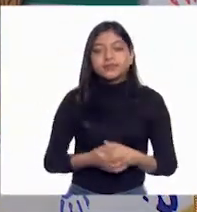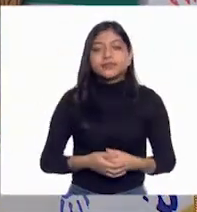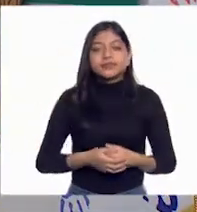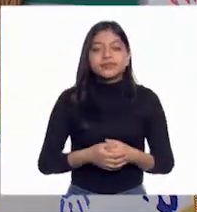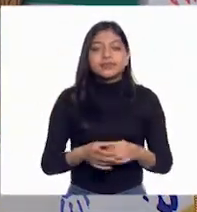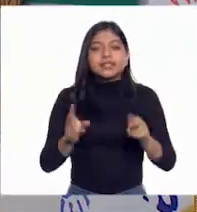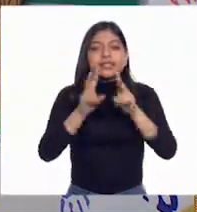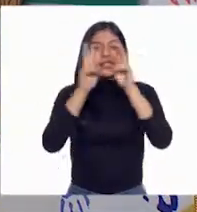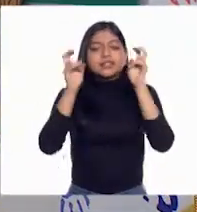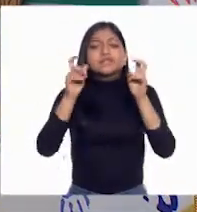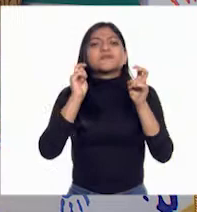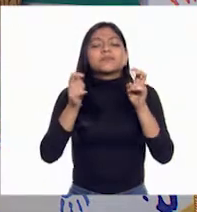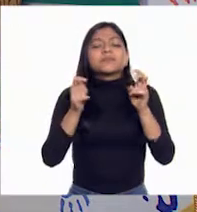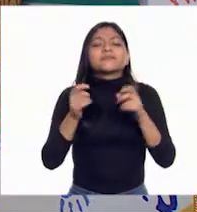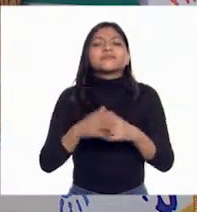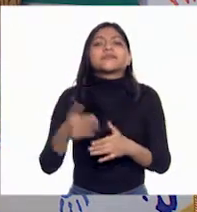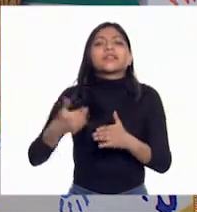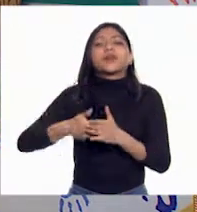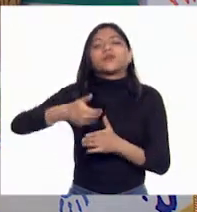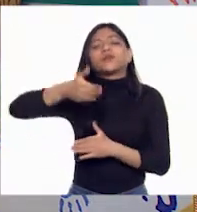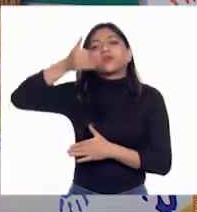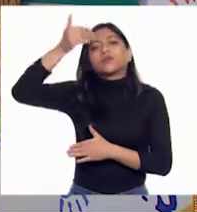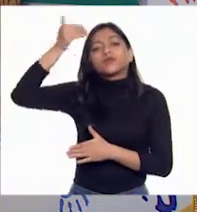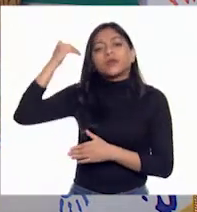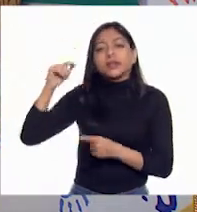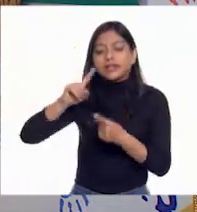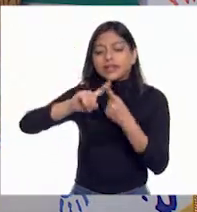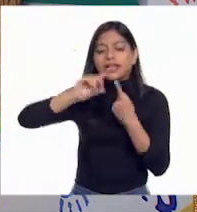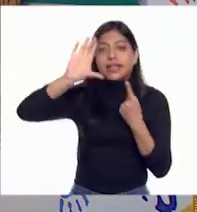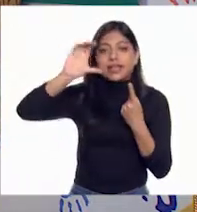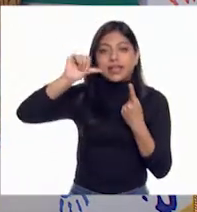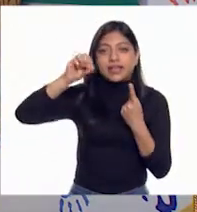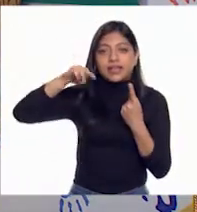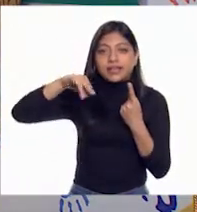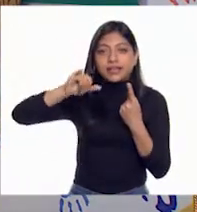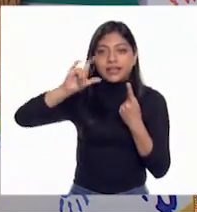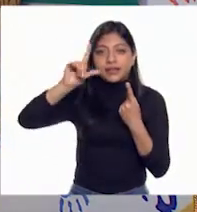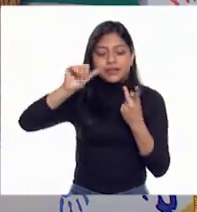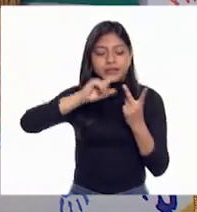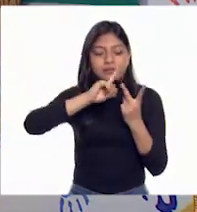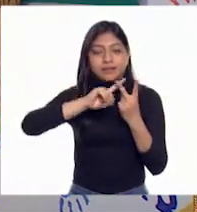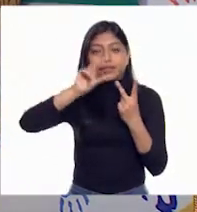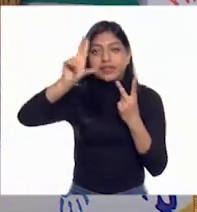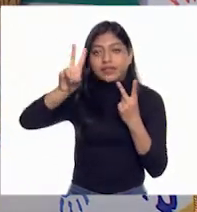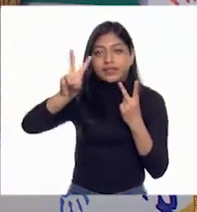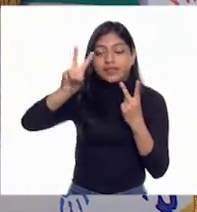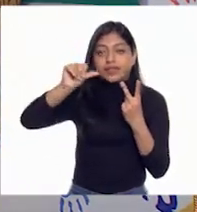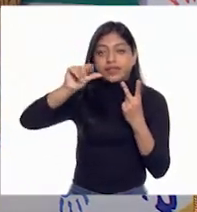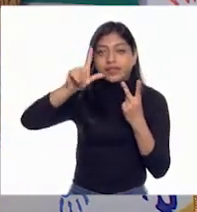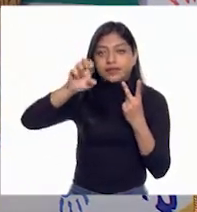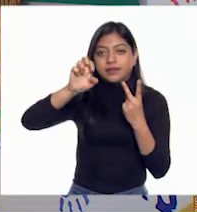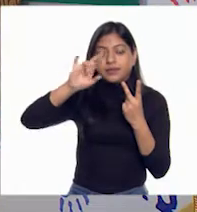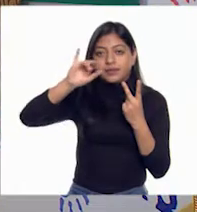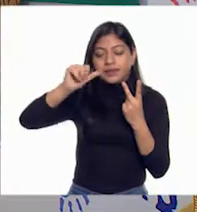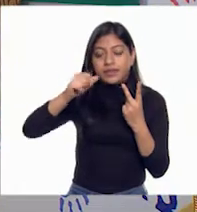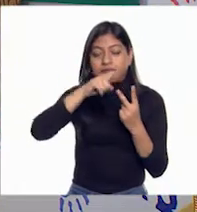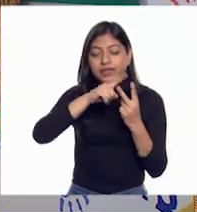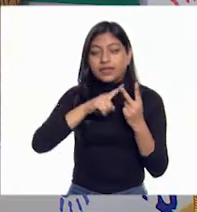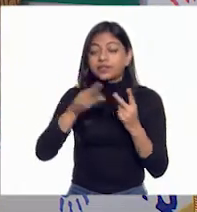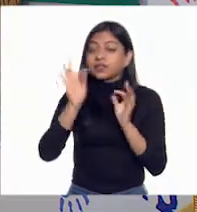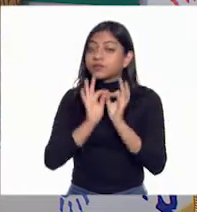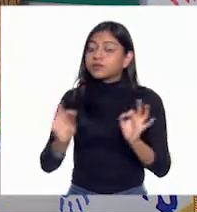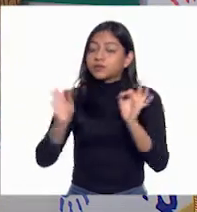trata de una situación que vivieron Camila y Valeria, en la que observaron la escucha y la